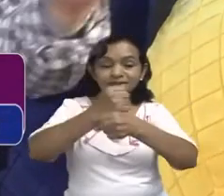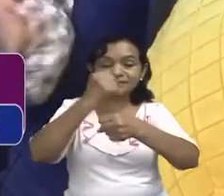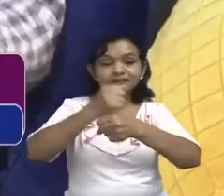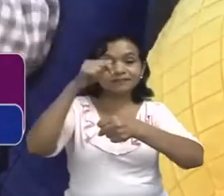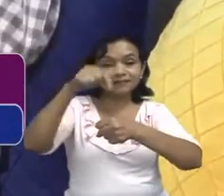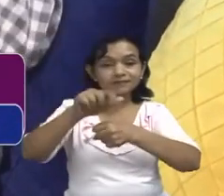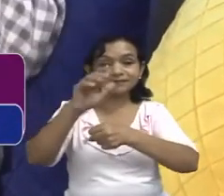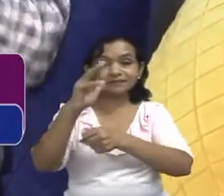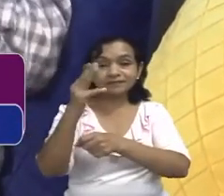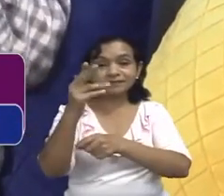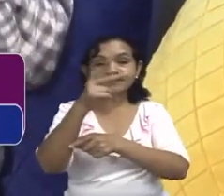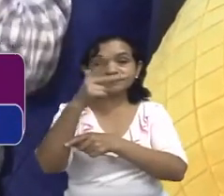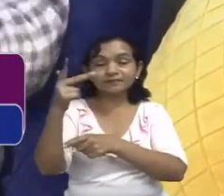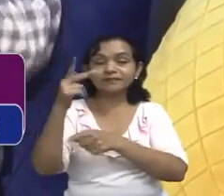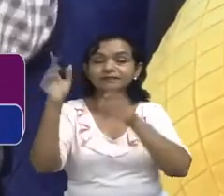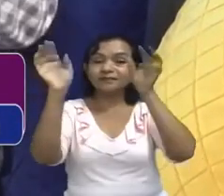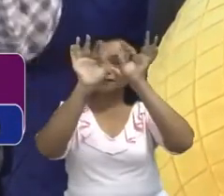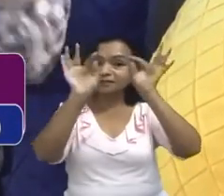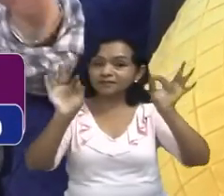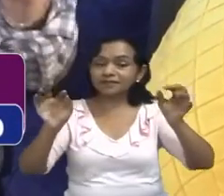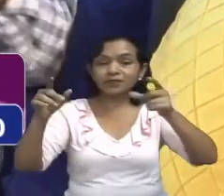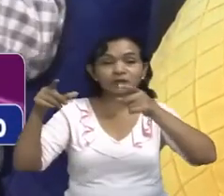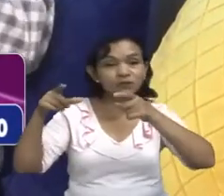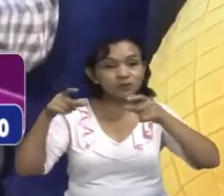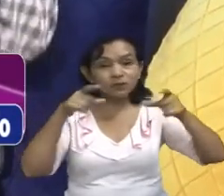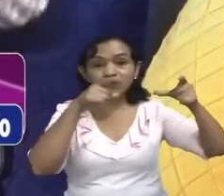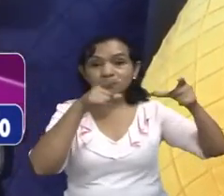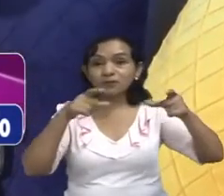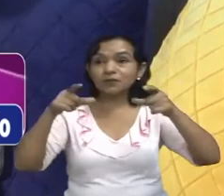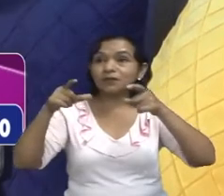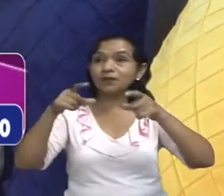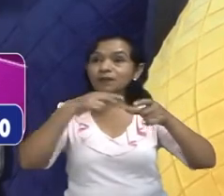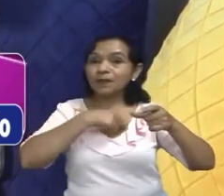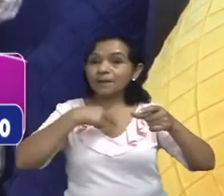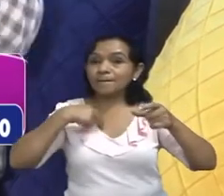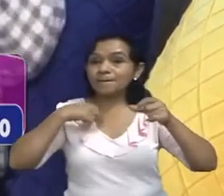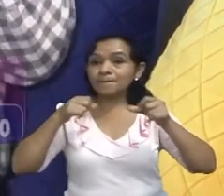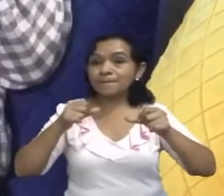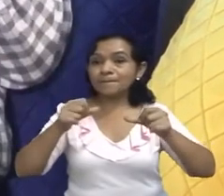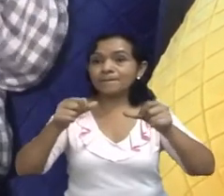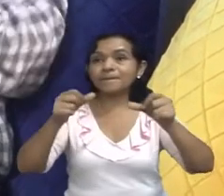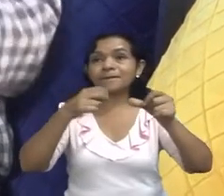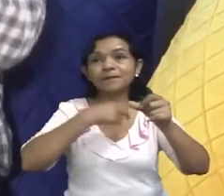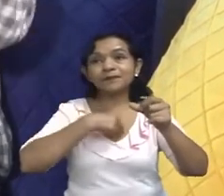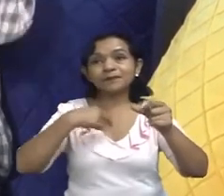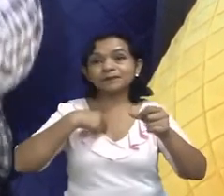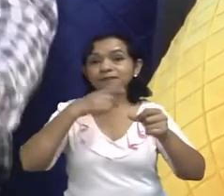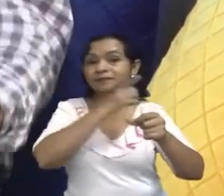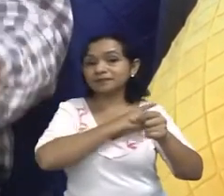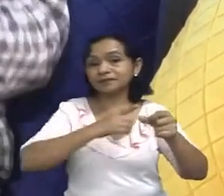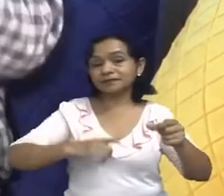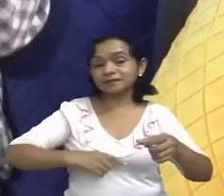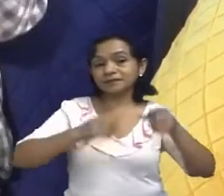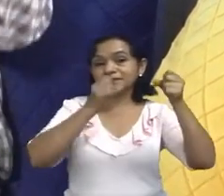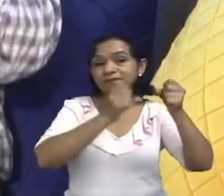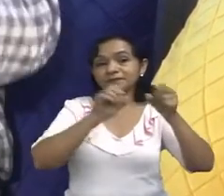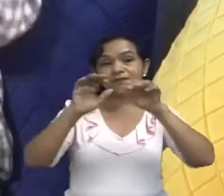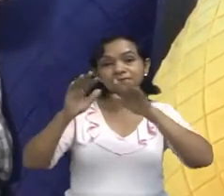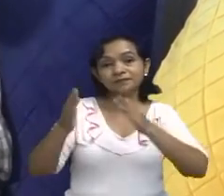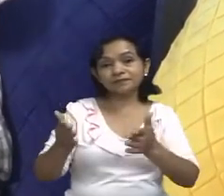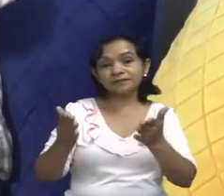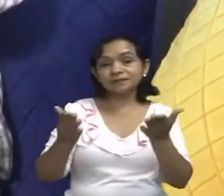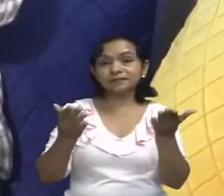canal. Feliz aniversario. Y se extiende o lo extiendo a los hermanos diputados y diputadas de la Asamblea Nacional,